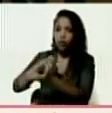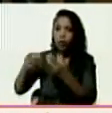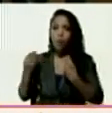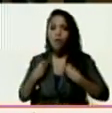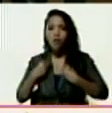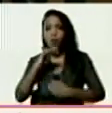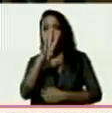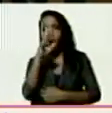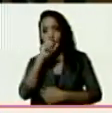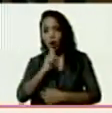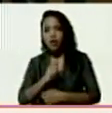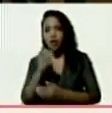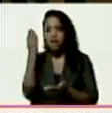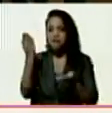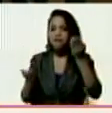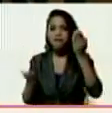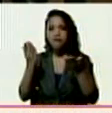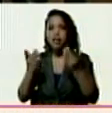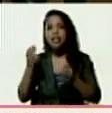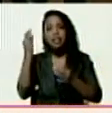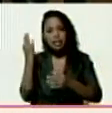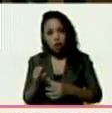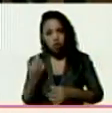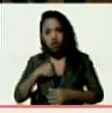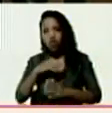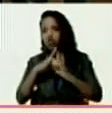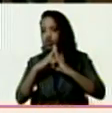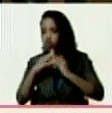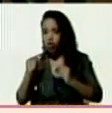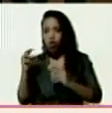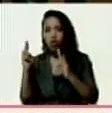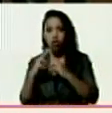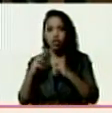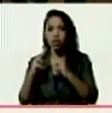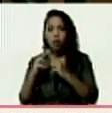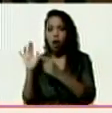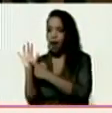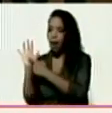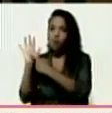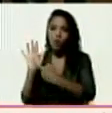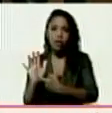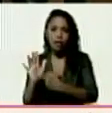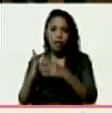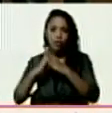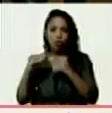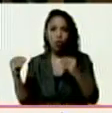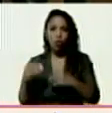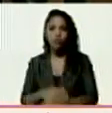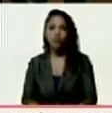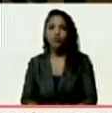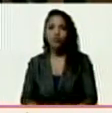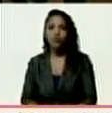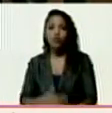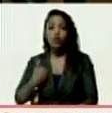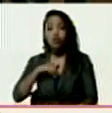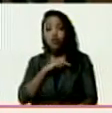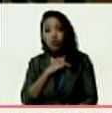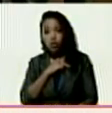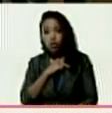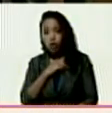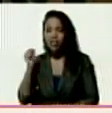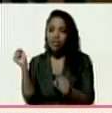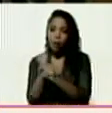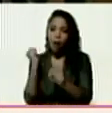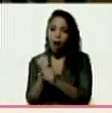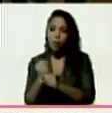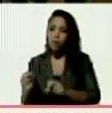balance seguramente ya todos lo conocemos porque está a la muestra de todo. Nosotros estamos trabajando para